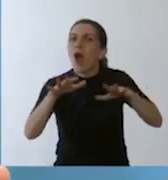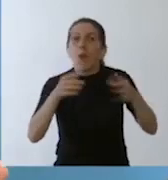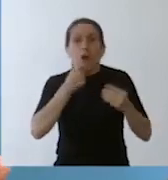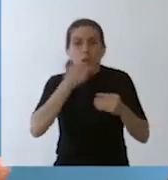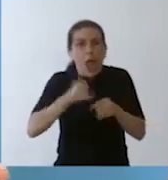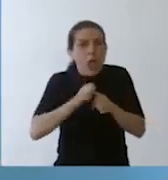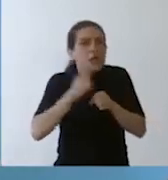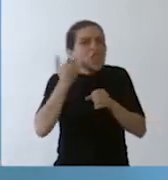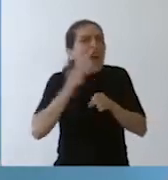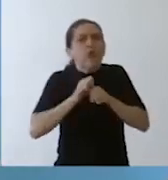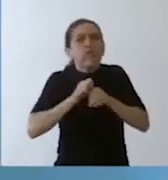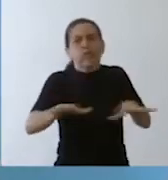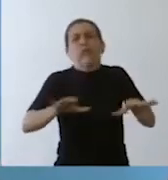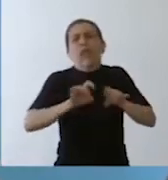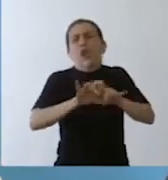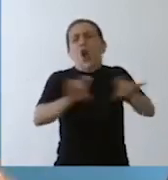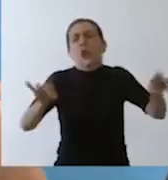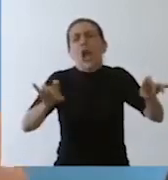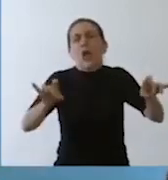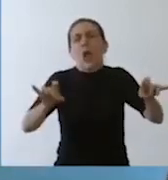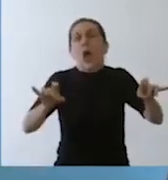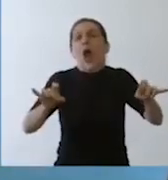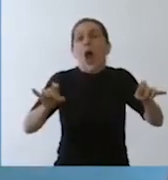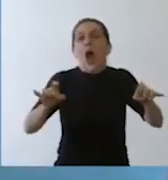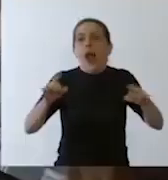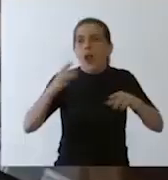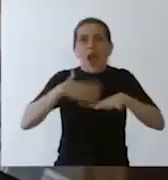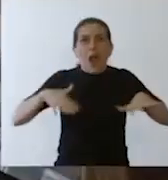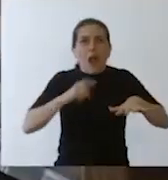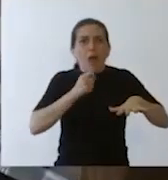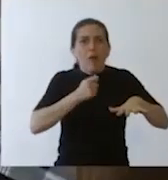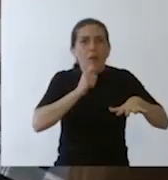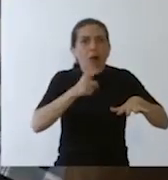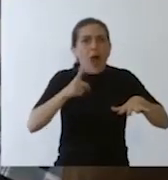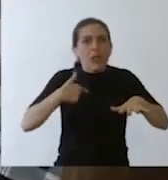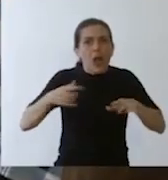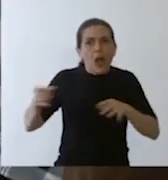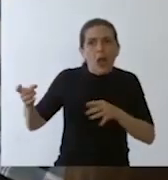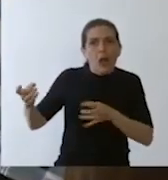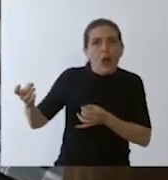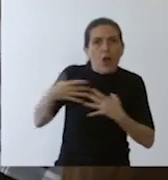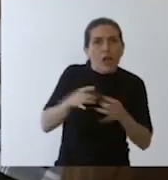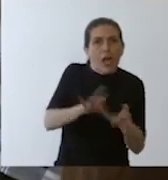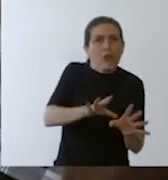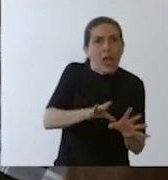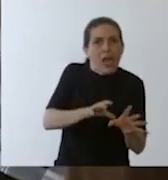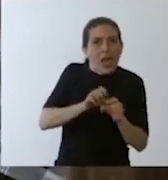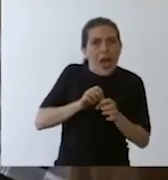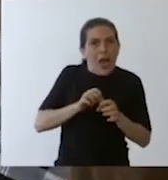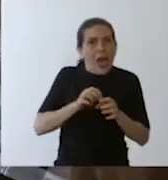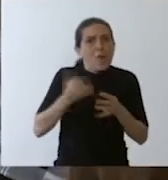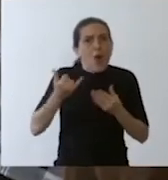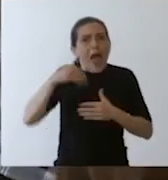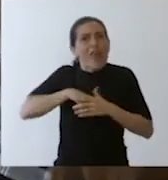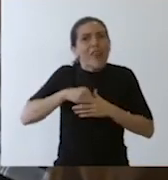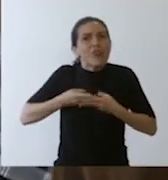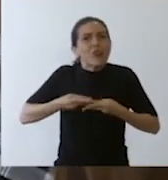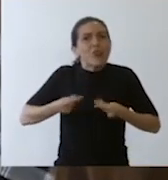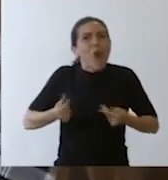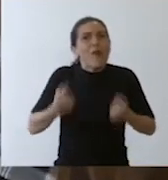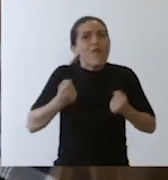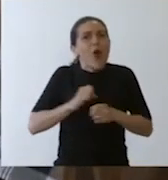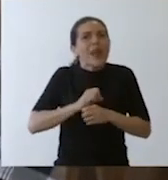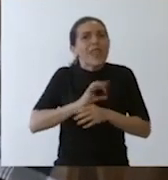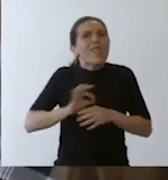circulación en la comunidad, los chicos son muy transmisores porque hacen en forma masiva formas leves y moderadas.